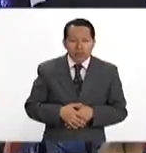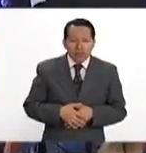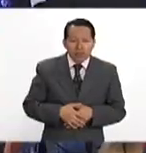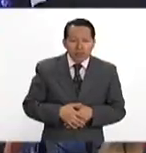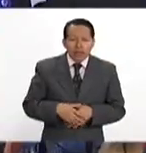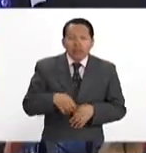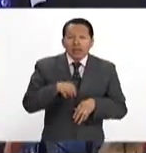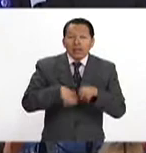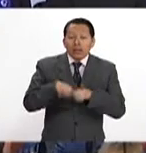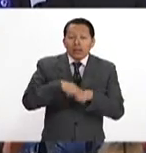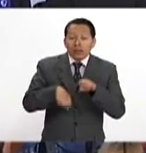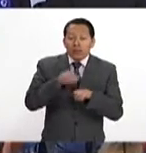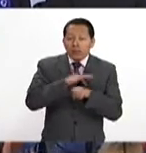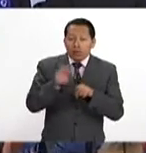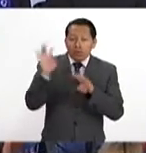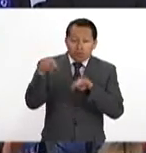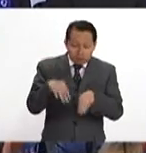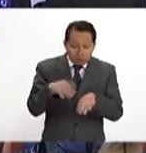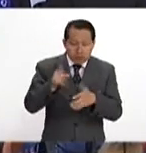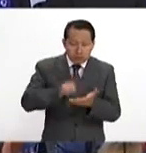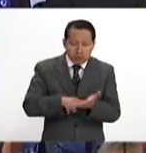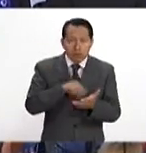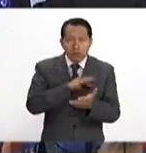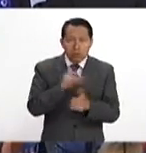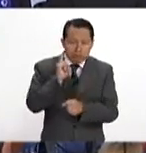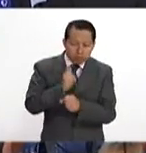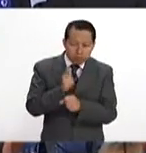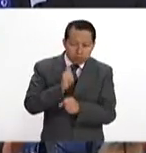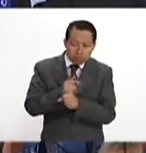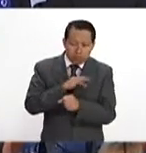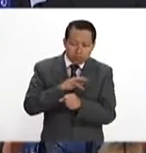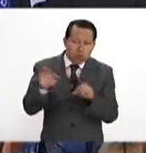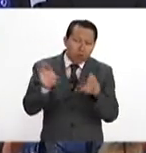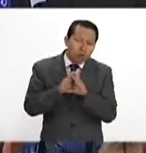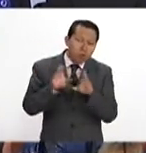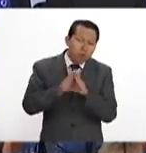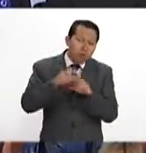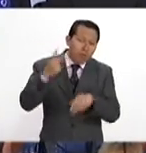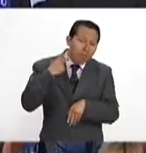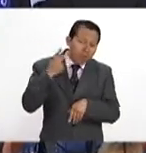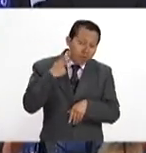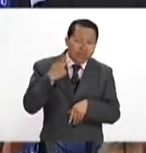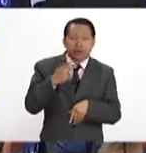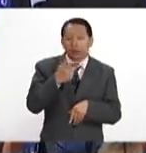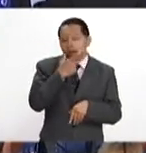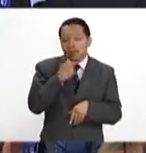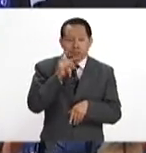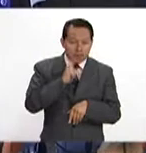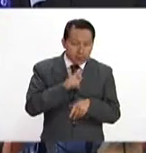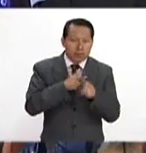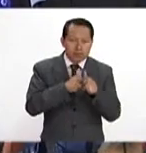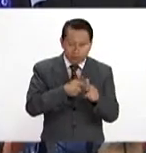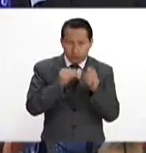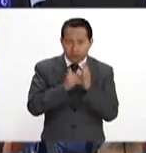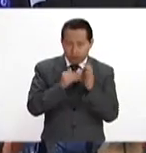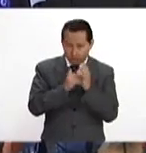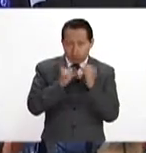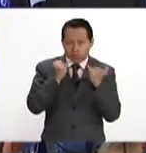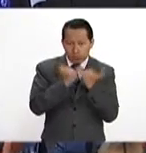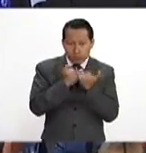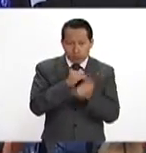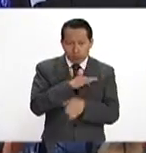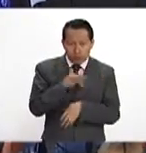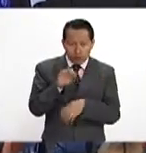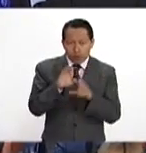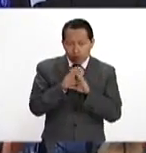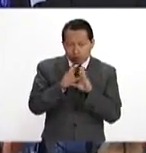Estas empresas volteen a ver a su interior para identificar si sus políticas de género están vigentes, que podamos al amparo